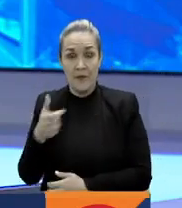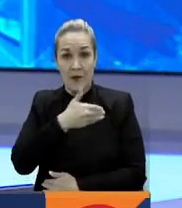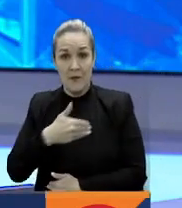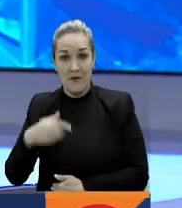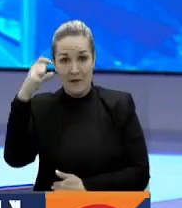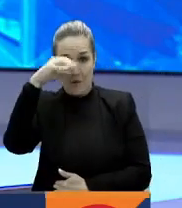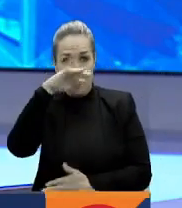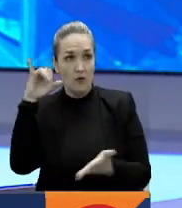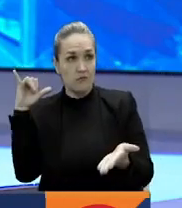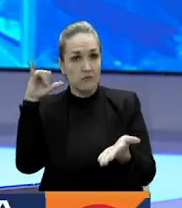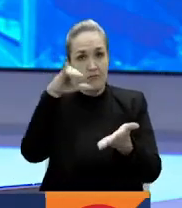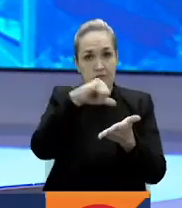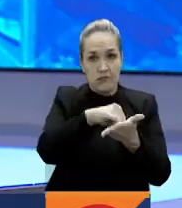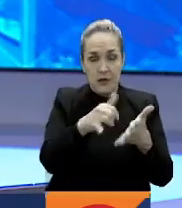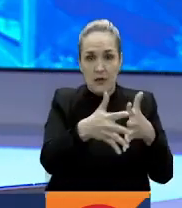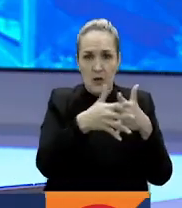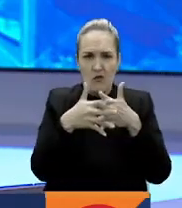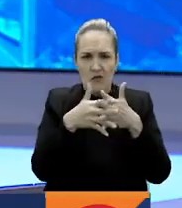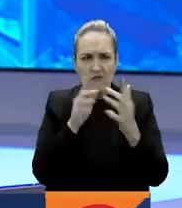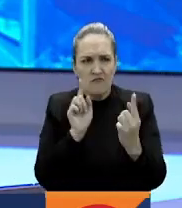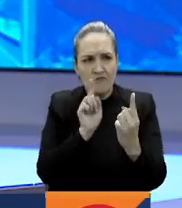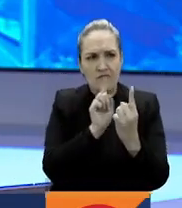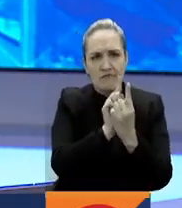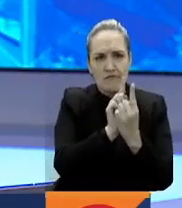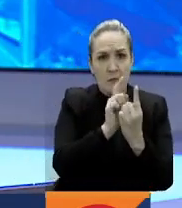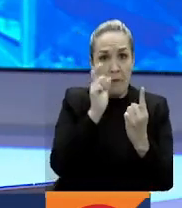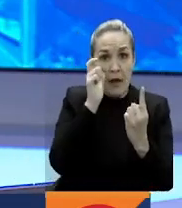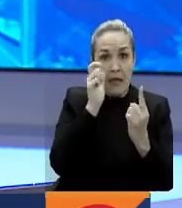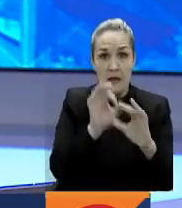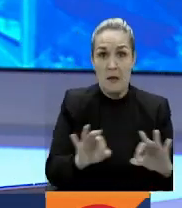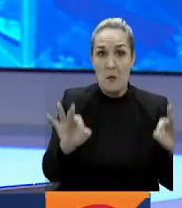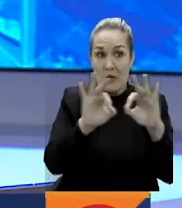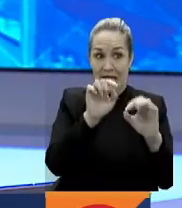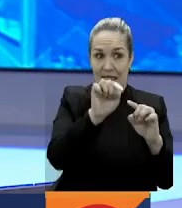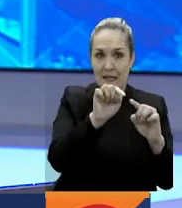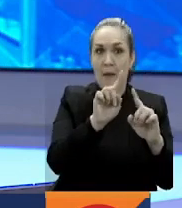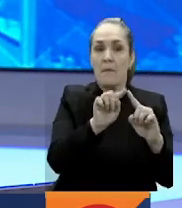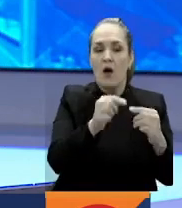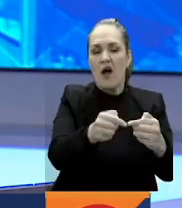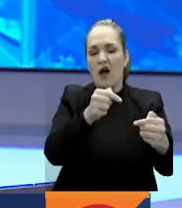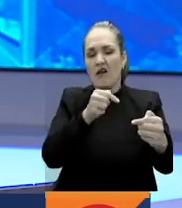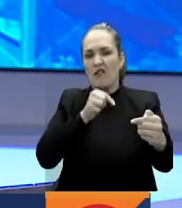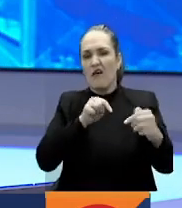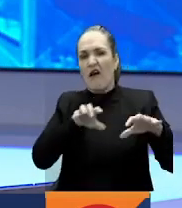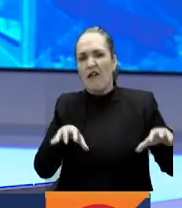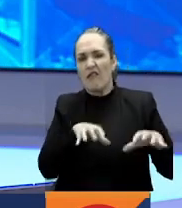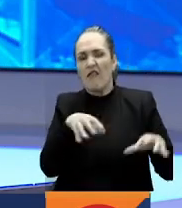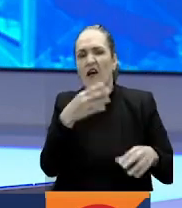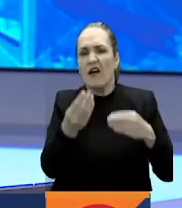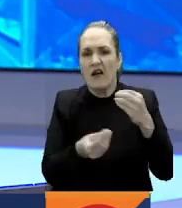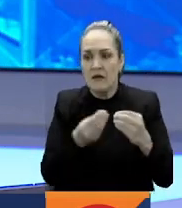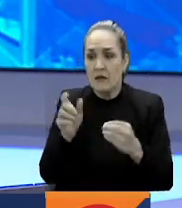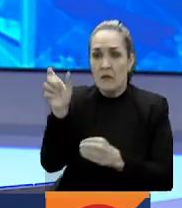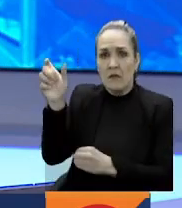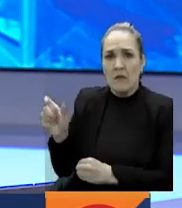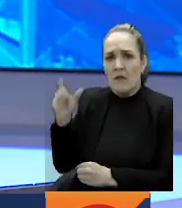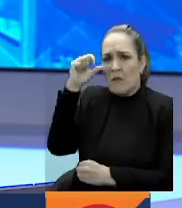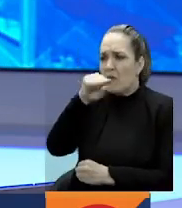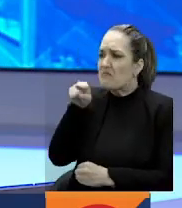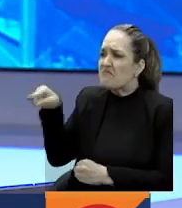Estados Unidos. El encuentro oficial con Joe Biden es el punto más importante de la agenda. El mandatario habló de las